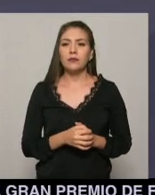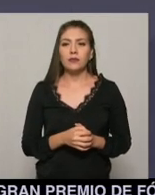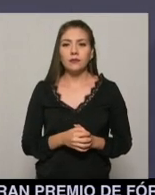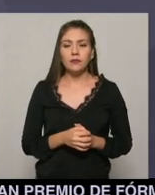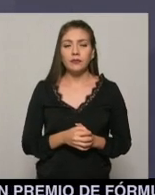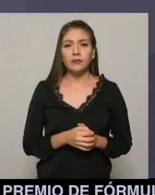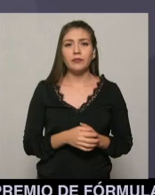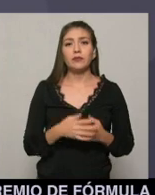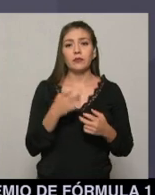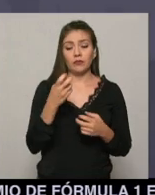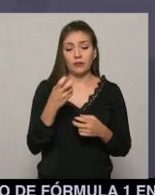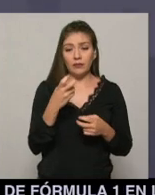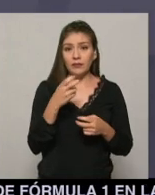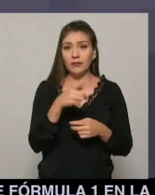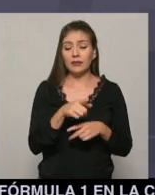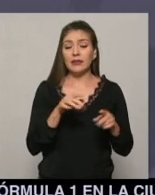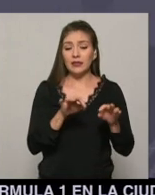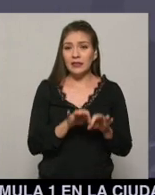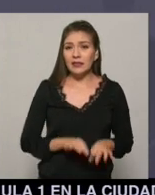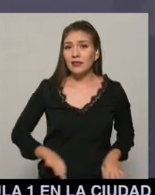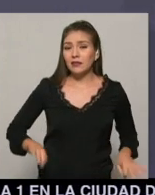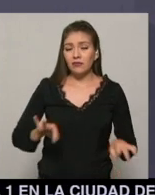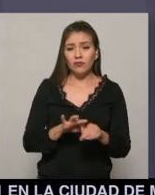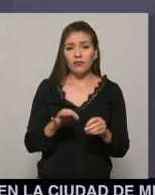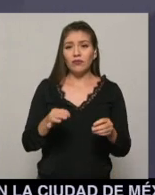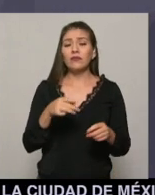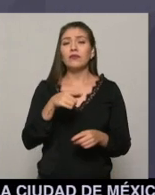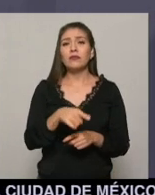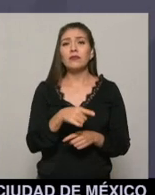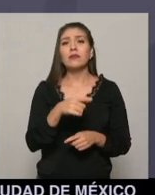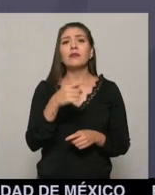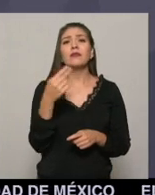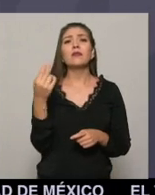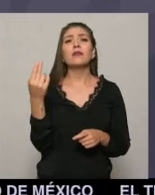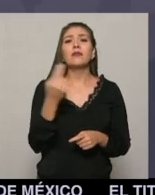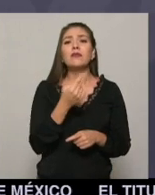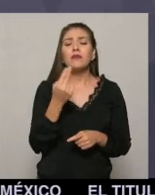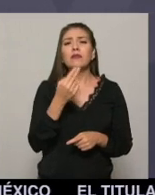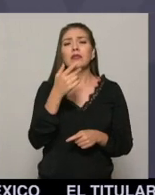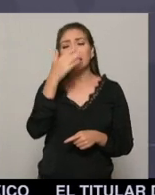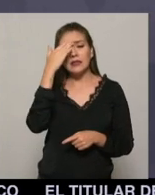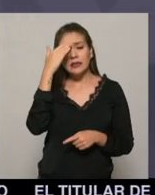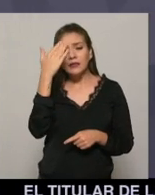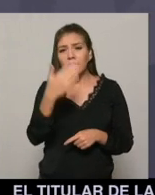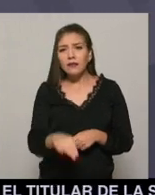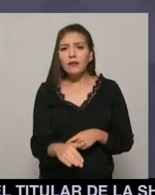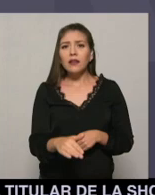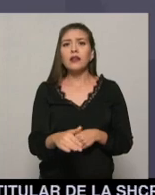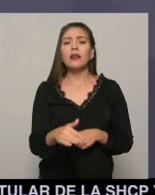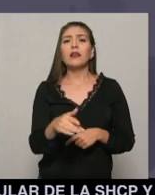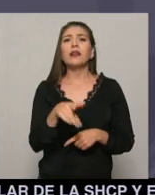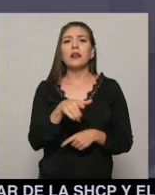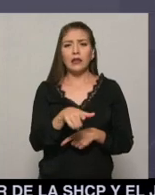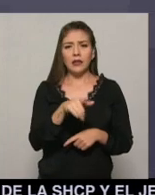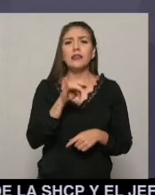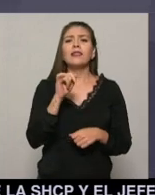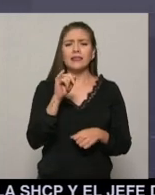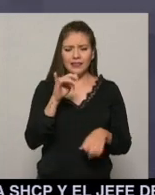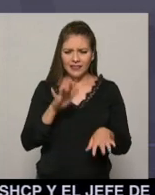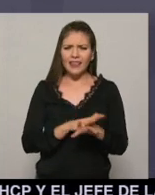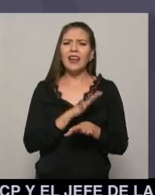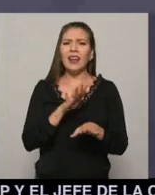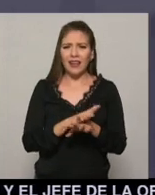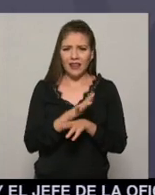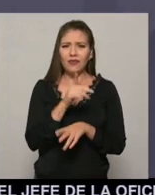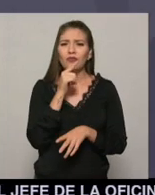muy importante pues, tener en cuenta de que sí hubo cambio de patrullas, pero no de